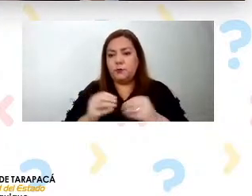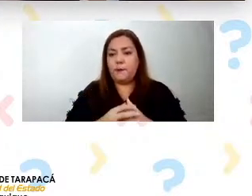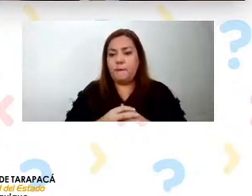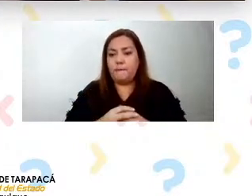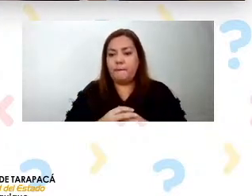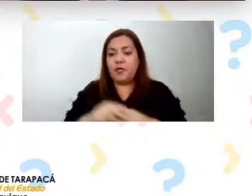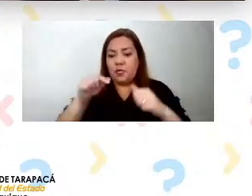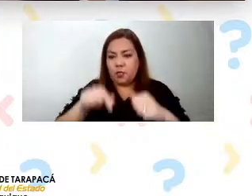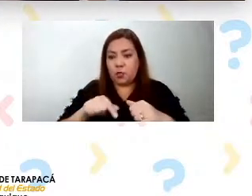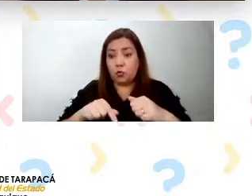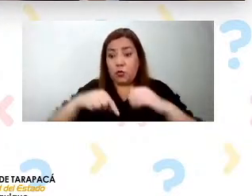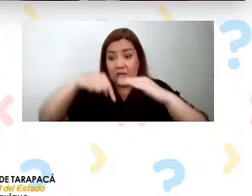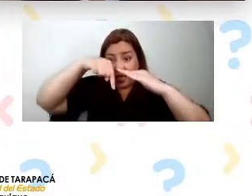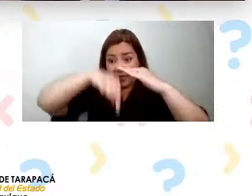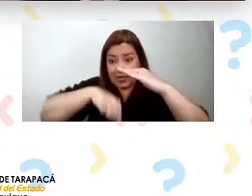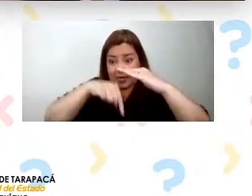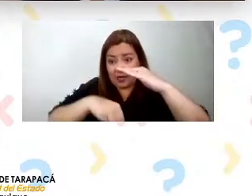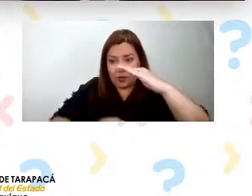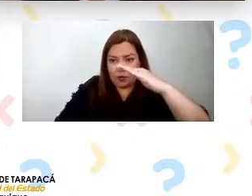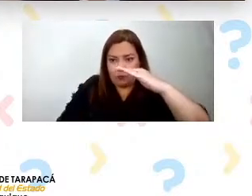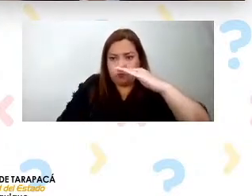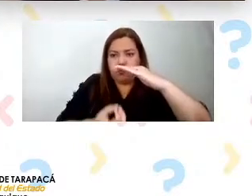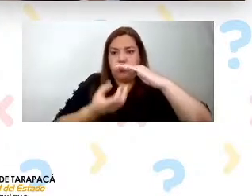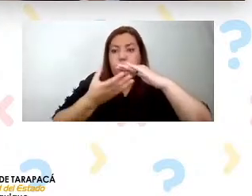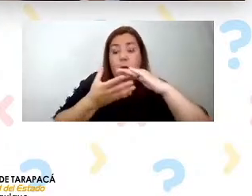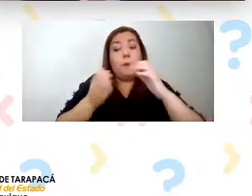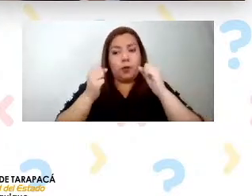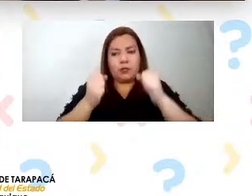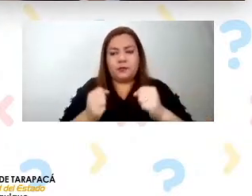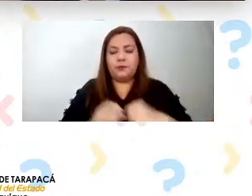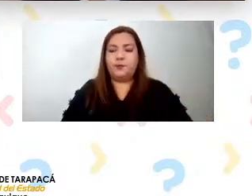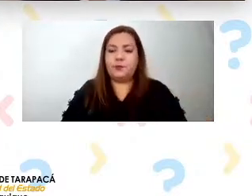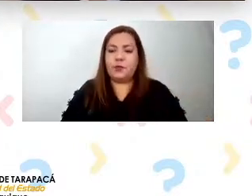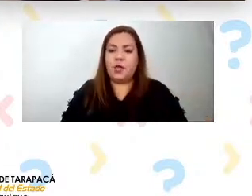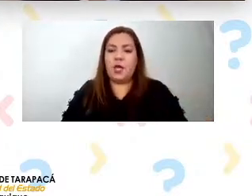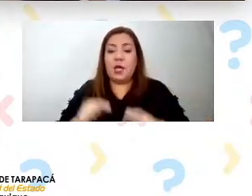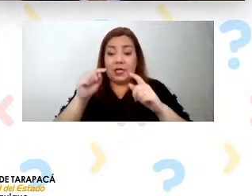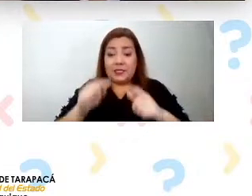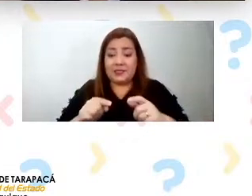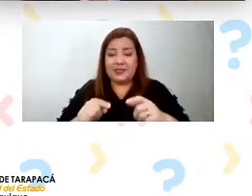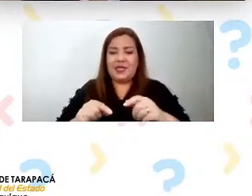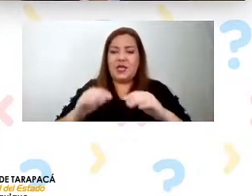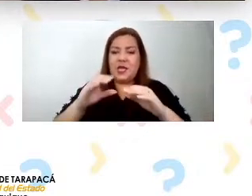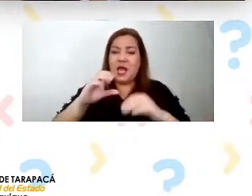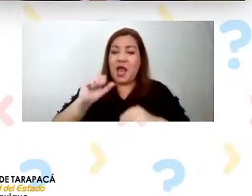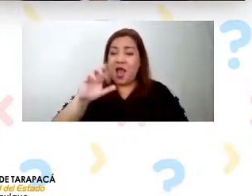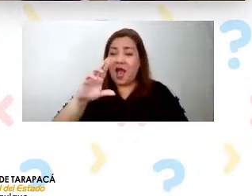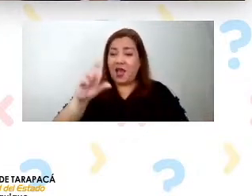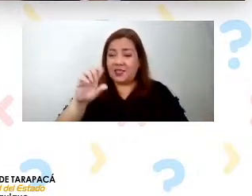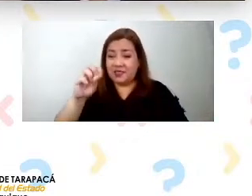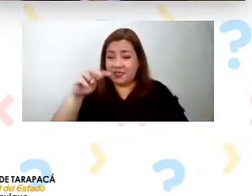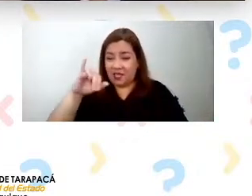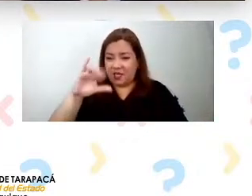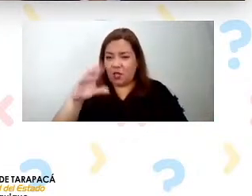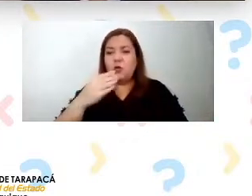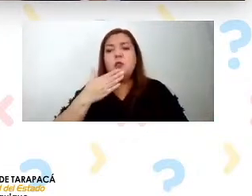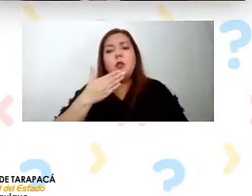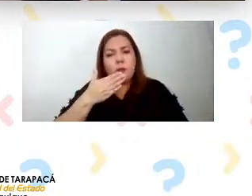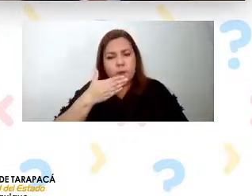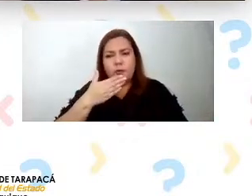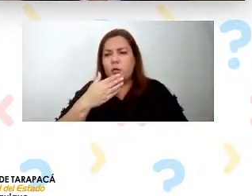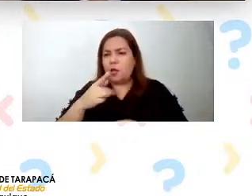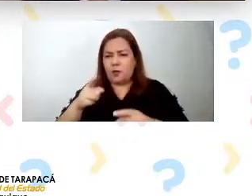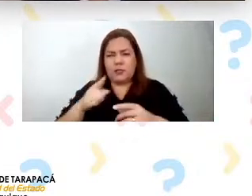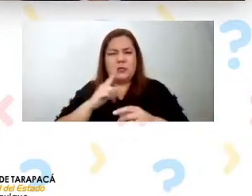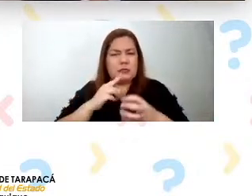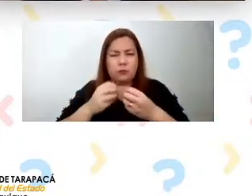tierra, de forma subterránea. El arsénico está muy concentrado también en estas lagunas, es muy, muy peligroso